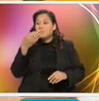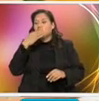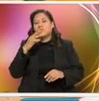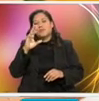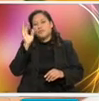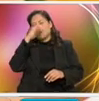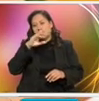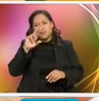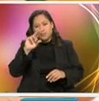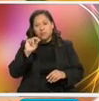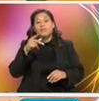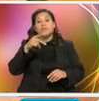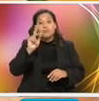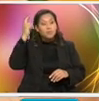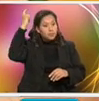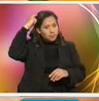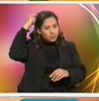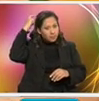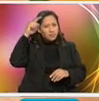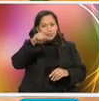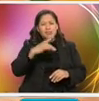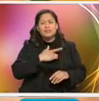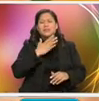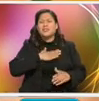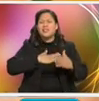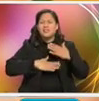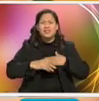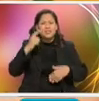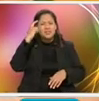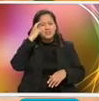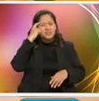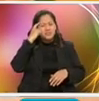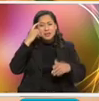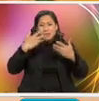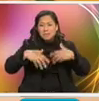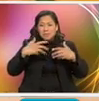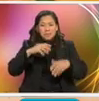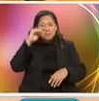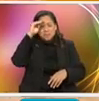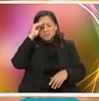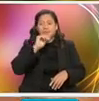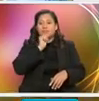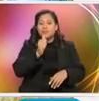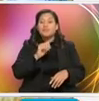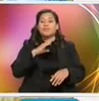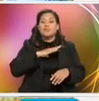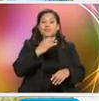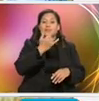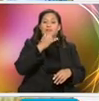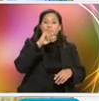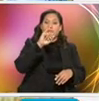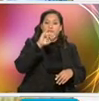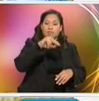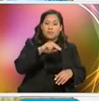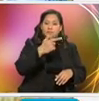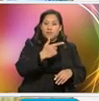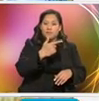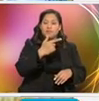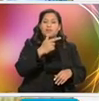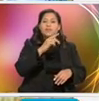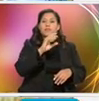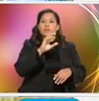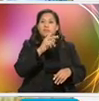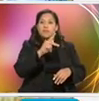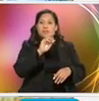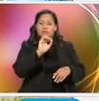pero en este caso del cerebro, si tú sientes un cansancio a nivel cerebral, yo te recomiendo ginkgo biloba, ácido